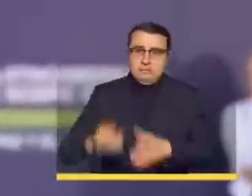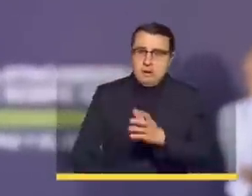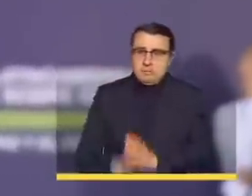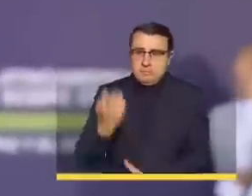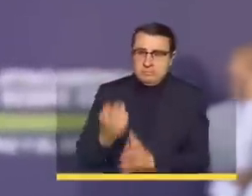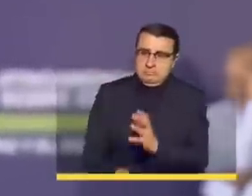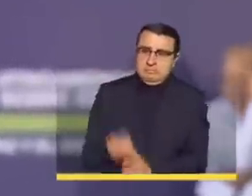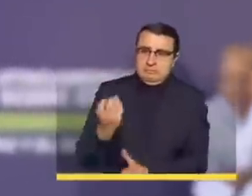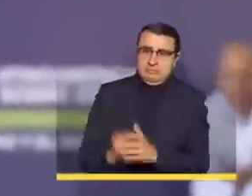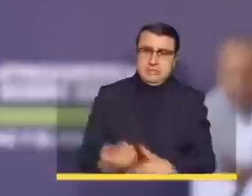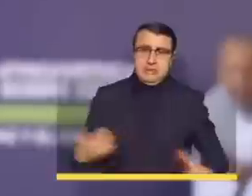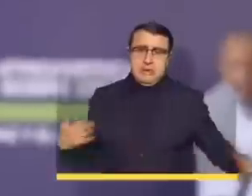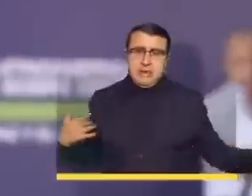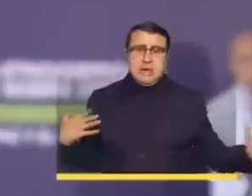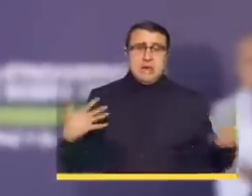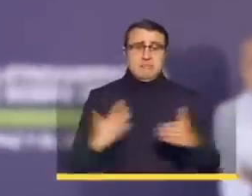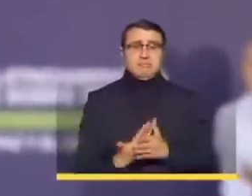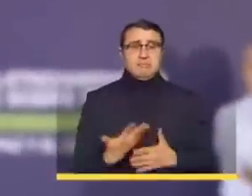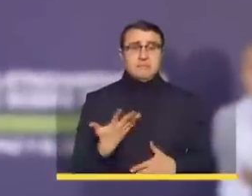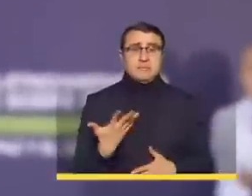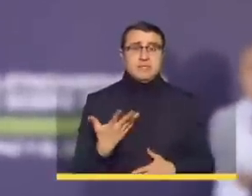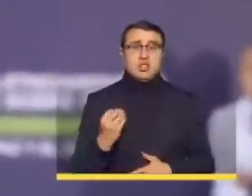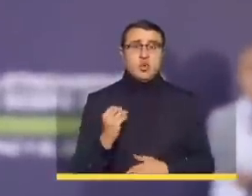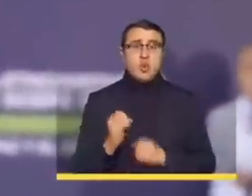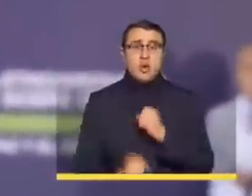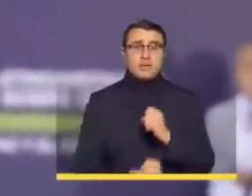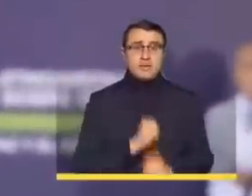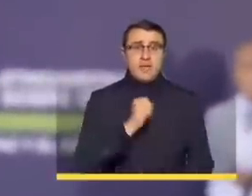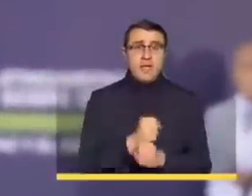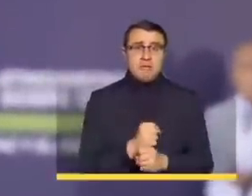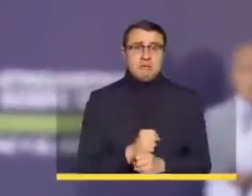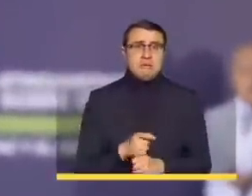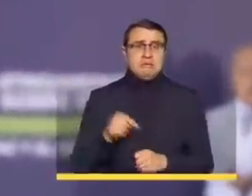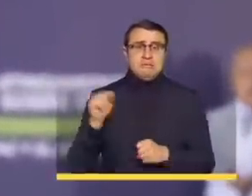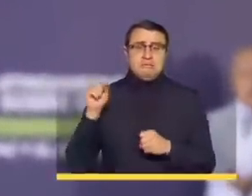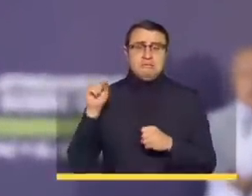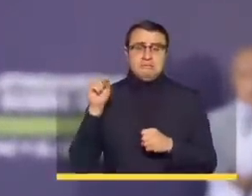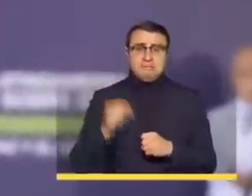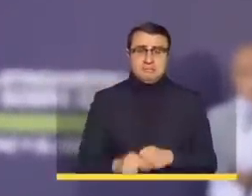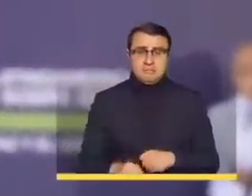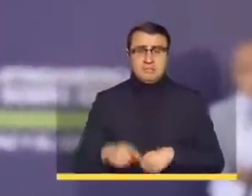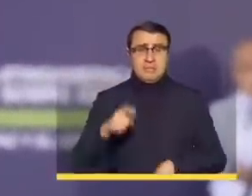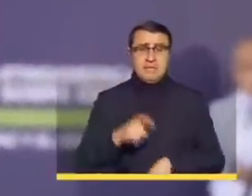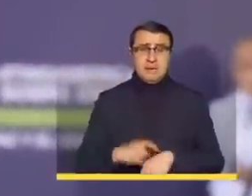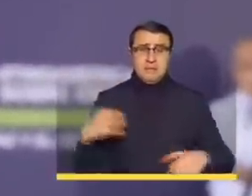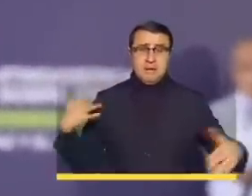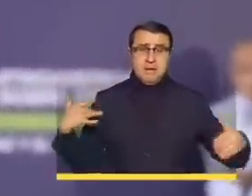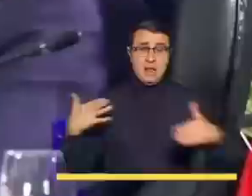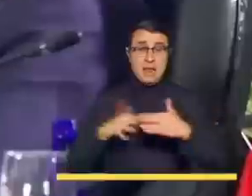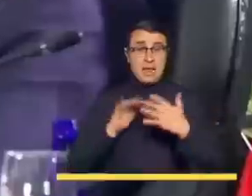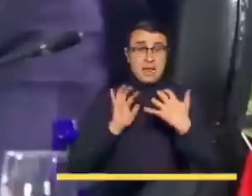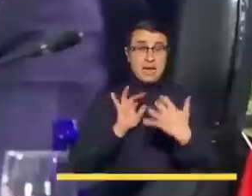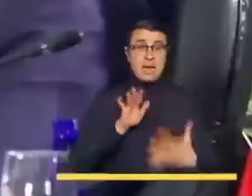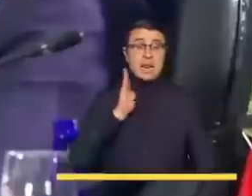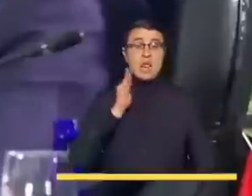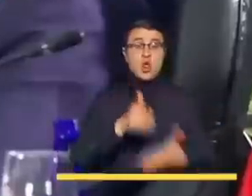que durante estos 50 años señalaron el curso fundamental en el tiempo de la llamada guerra contra las